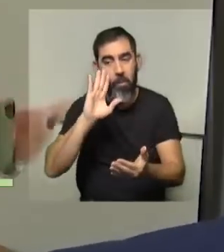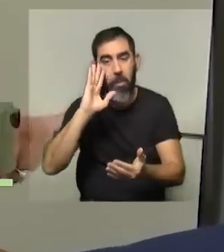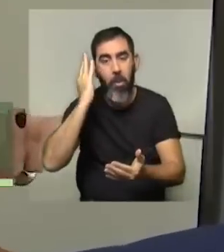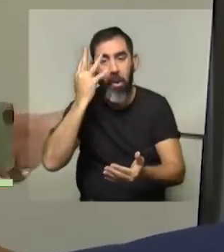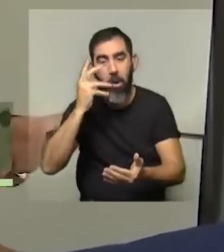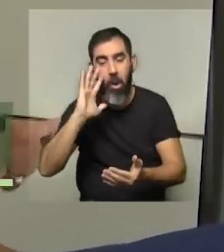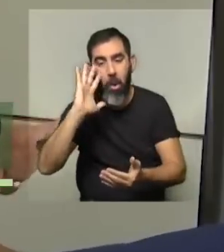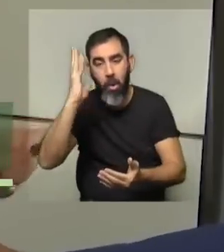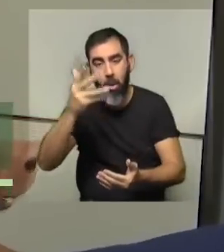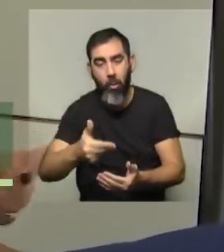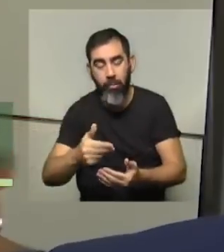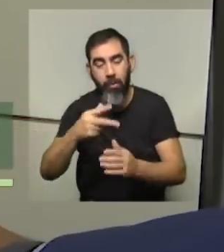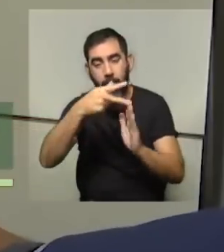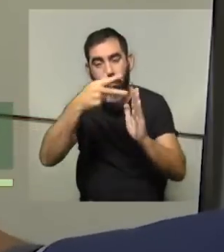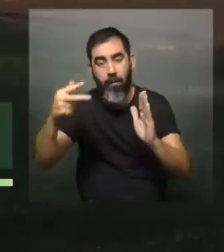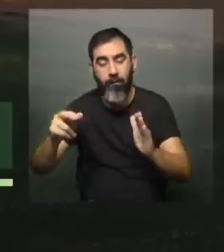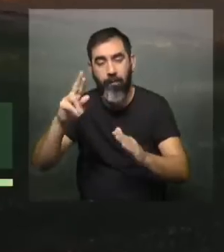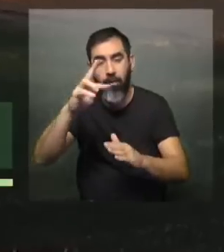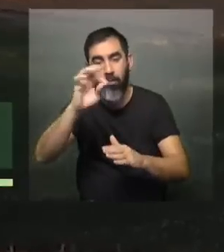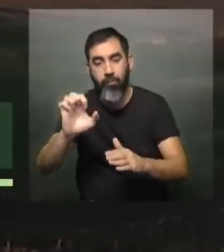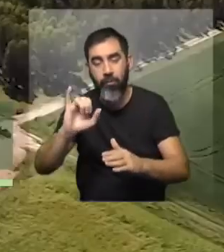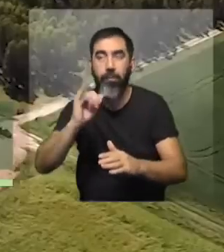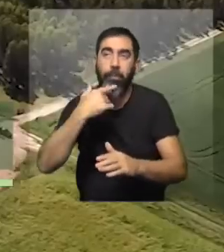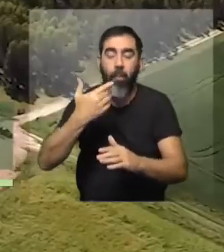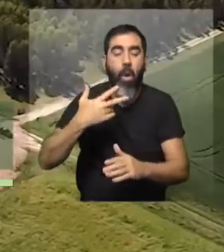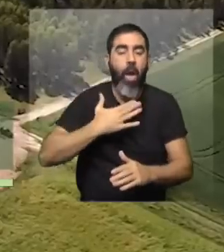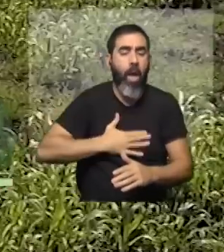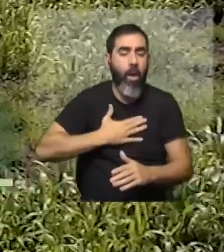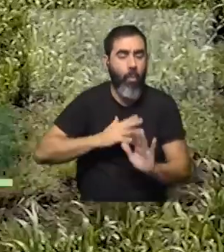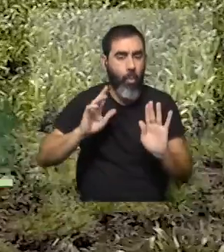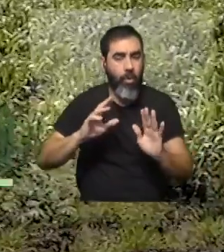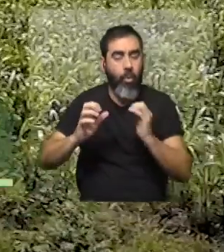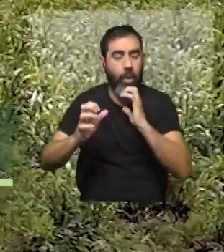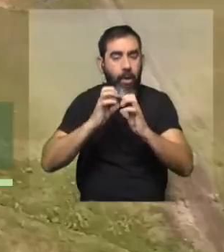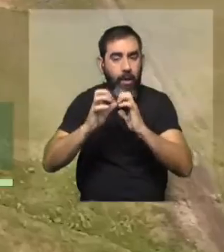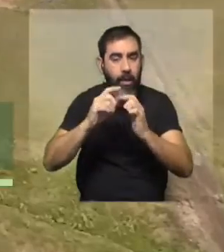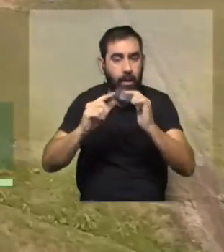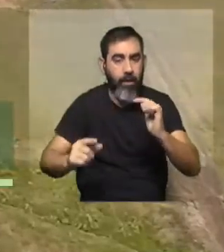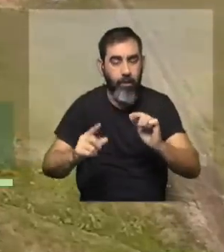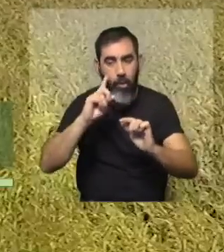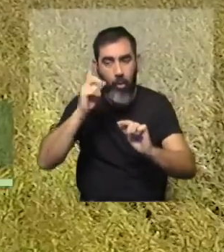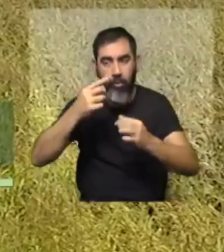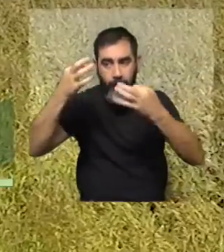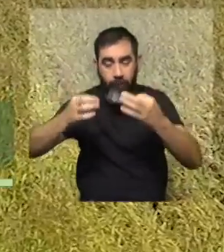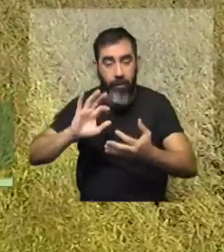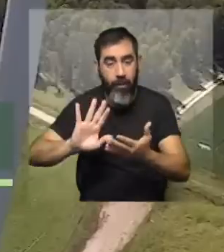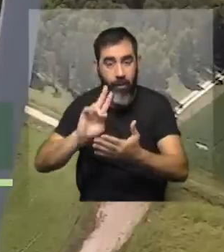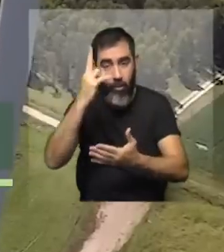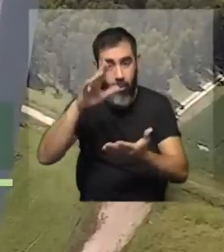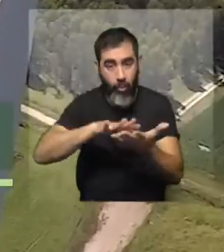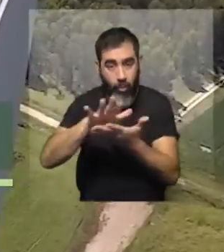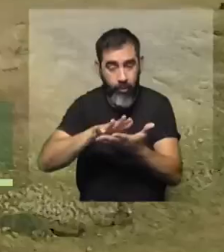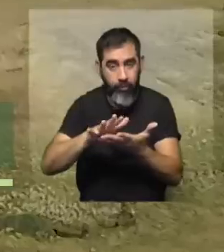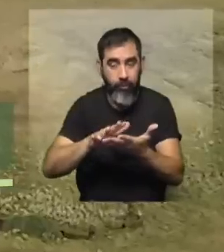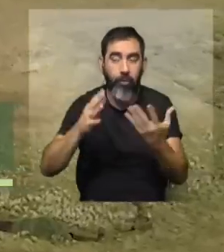planificación de uten eso y que aún si estuviéramos de acuerdo con un mercado eléctrico que desconociera la realidad de Uruguay y dijéramos